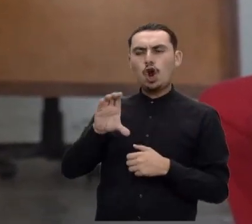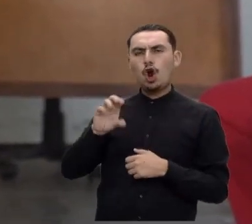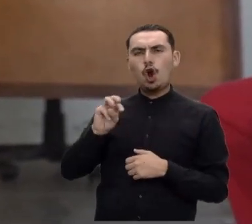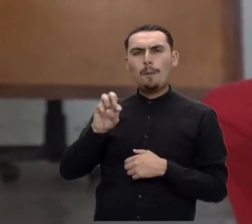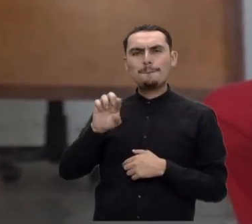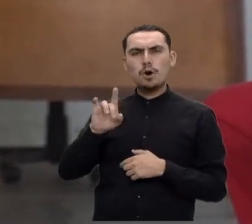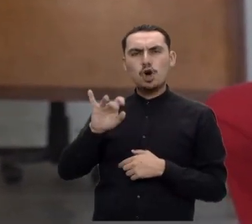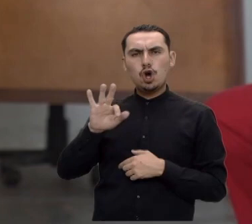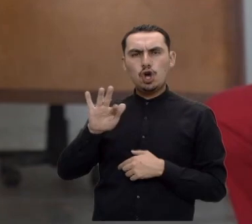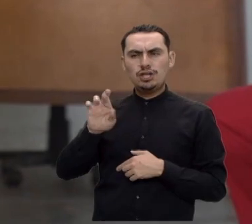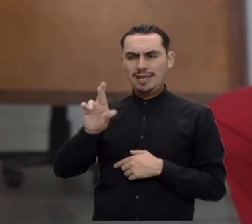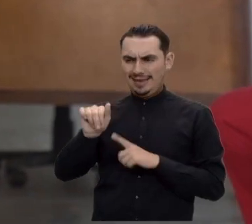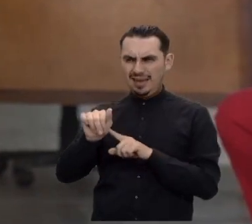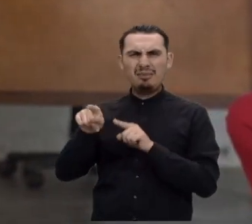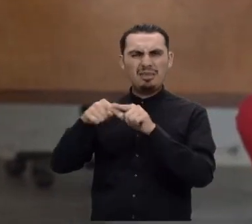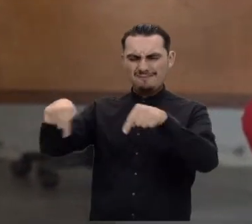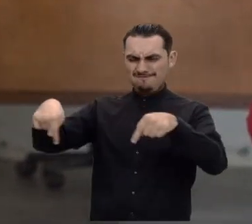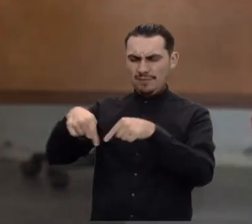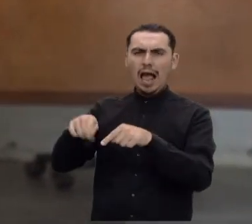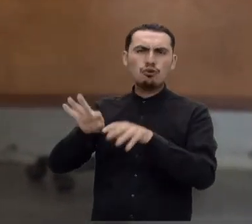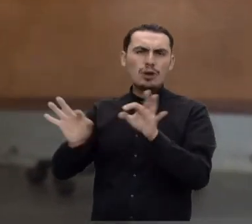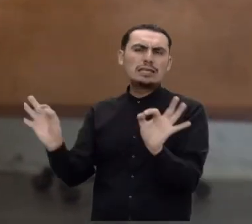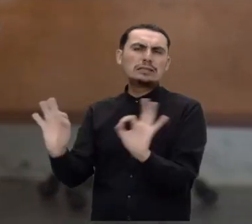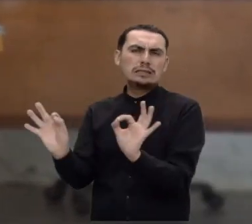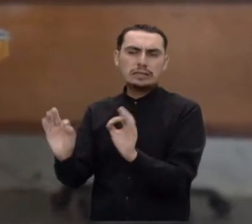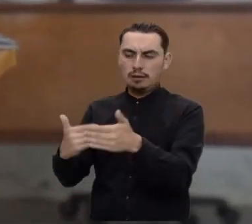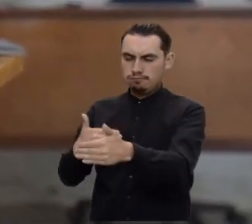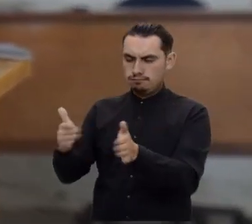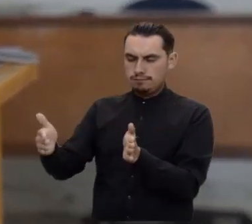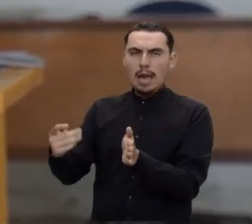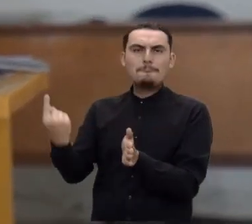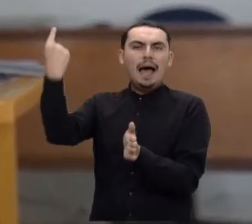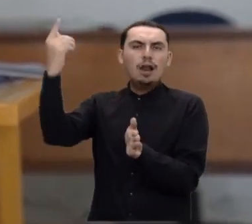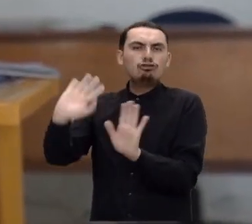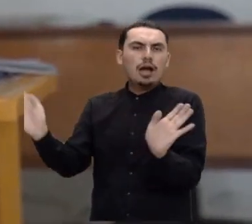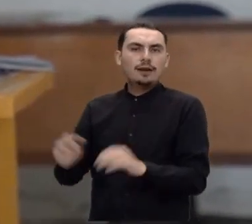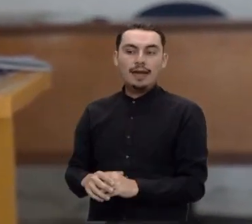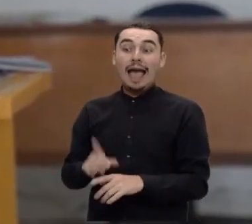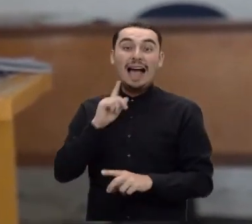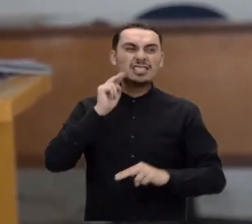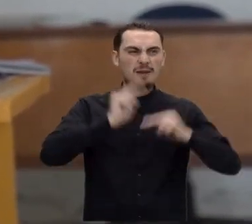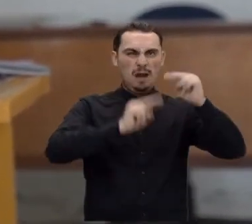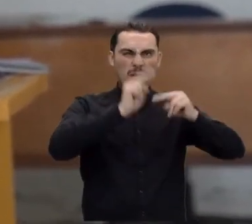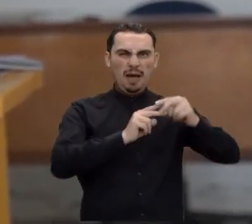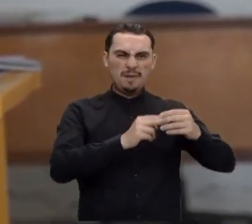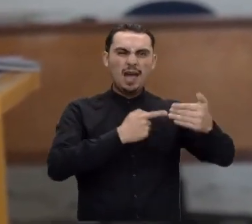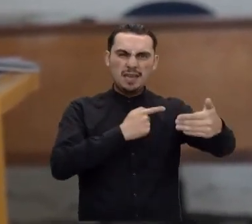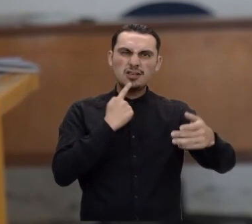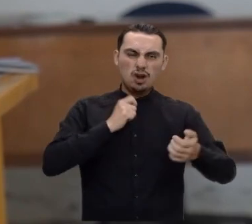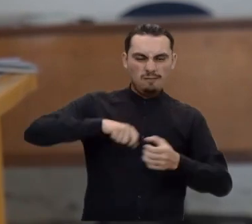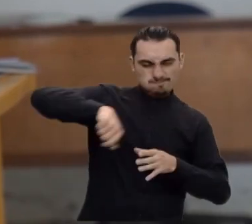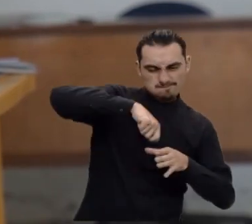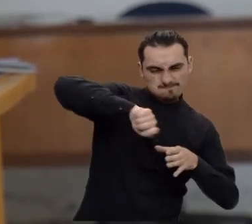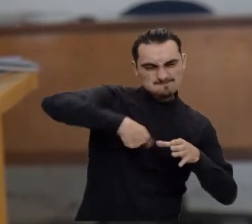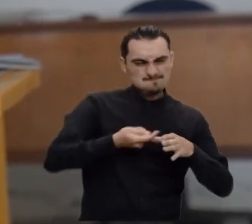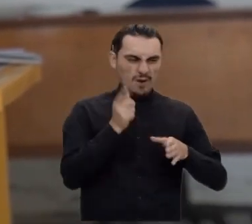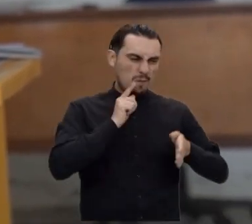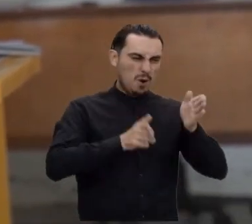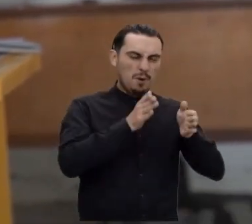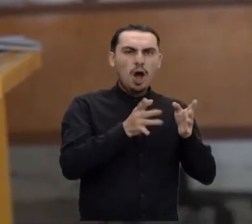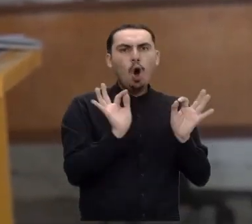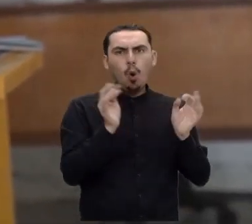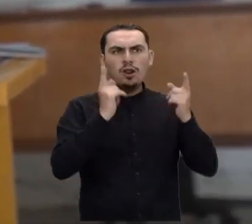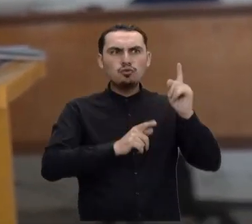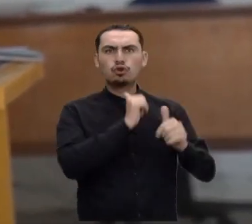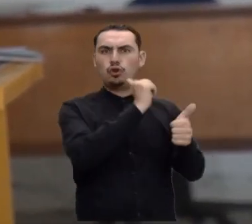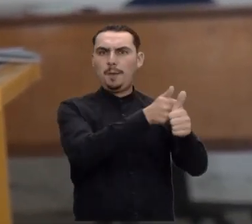compostera. Estas hay desde la más sencilla, que es un cajón de madera, hasta una construcción en cemento, hasta algo